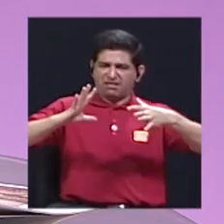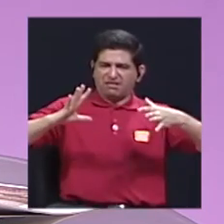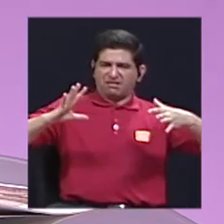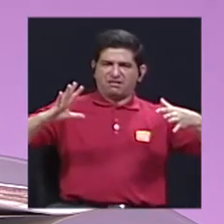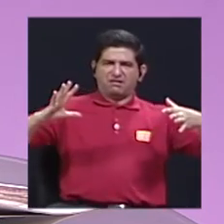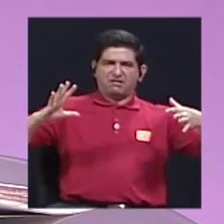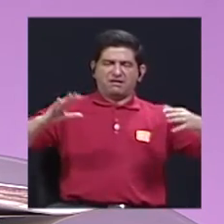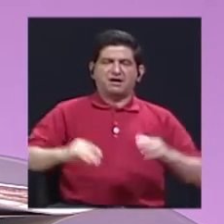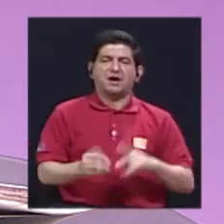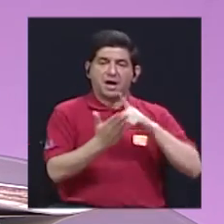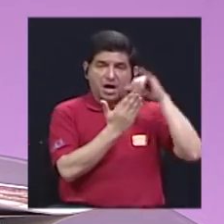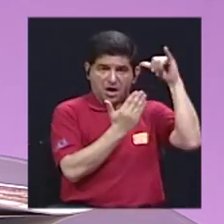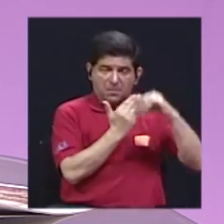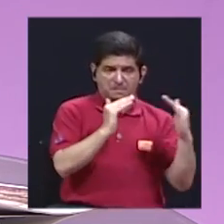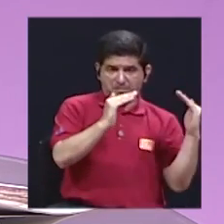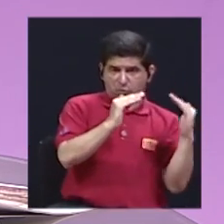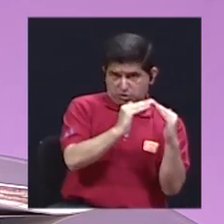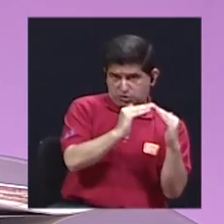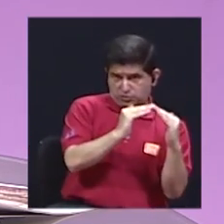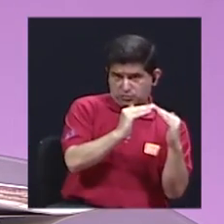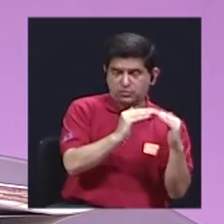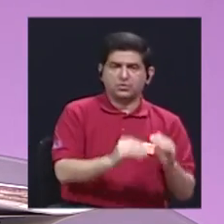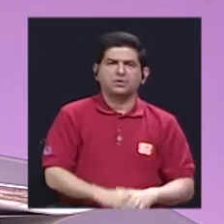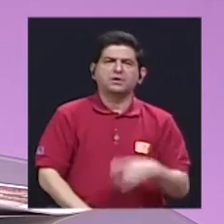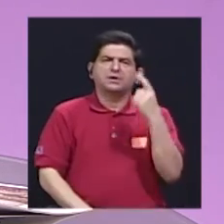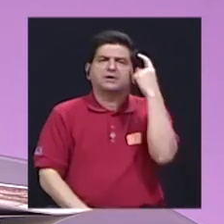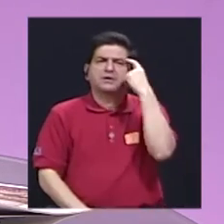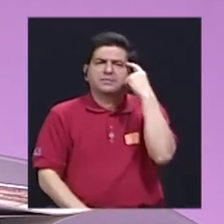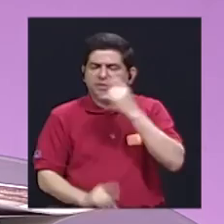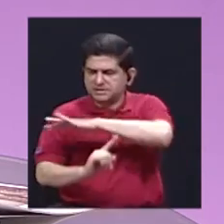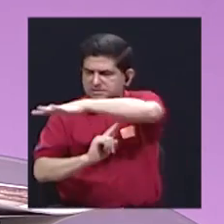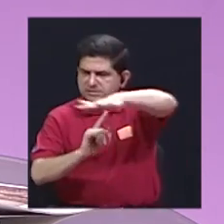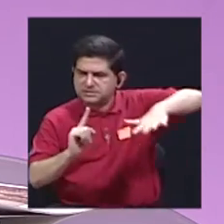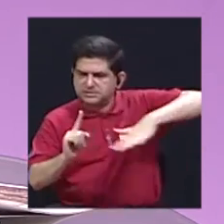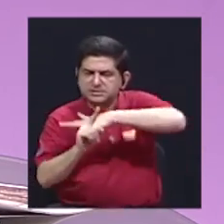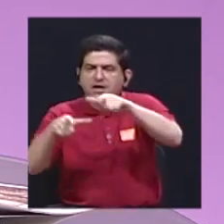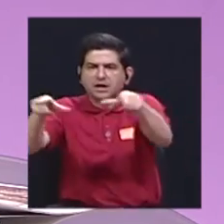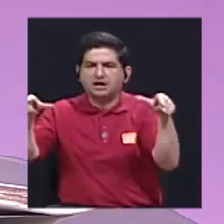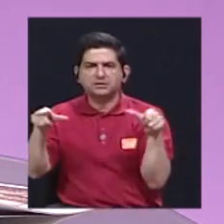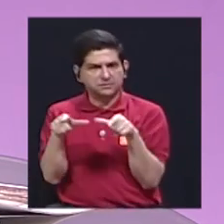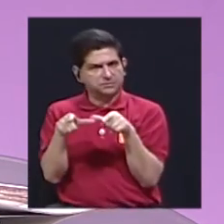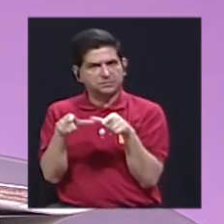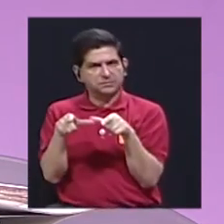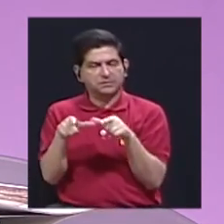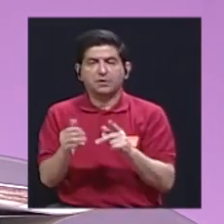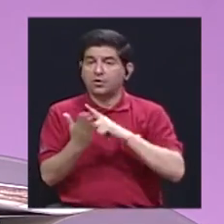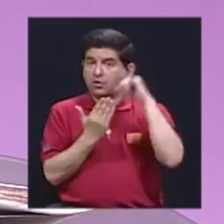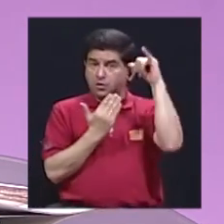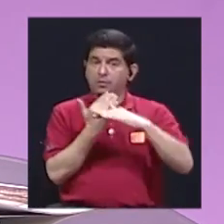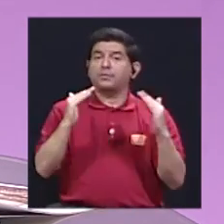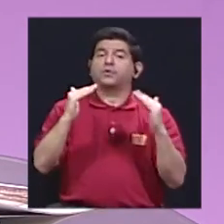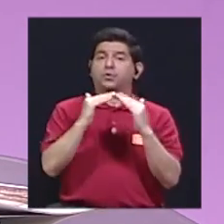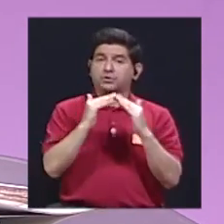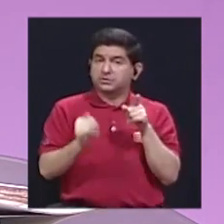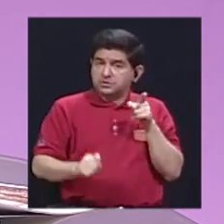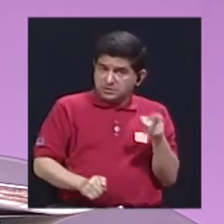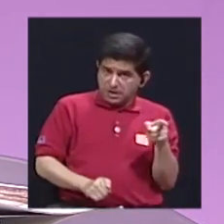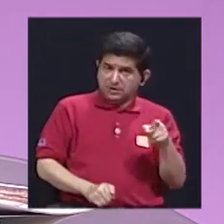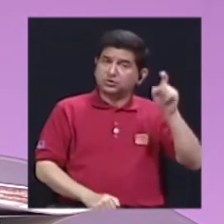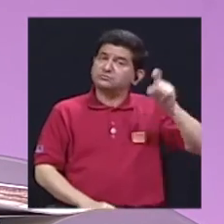el proyecto de vivienda en el entorno local y es que un proyecto de vivienda